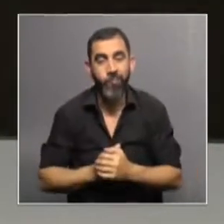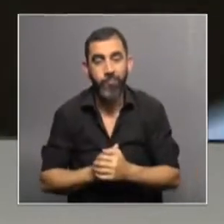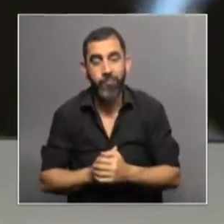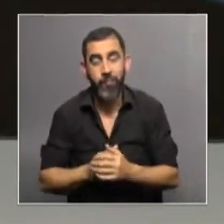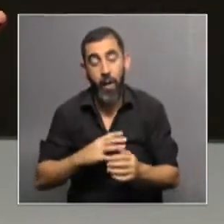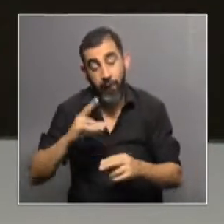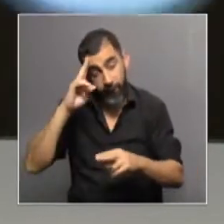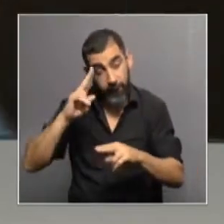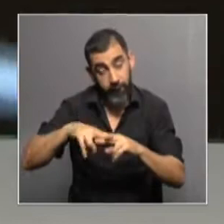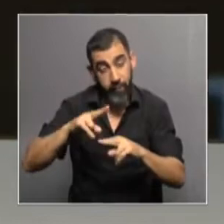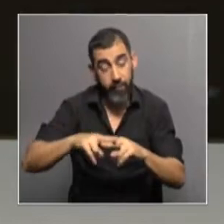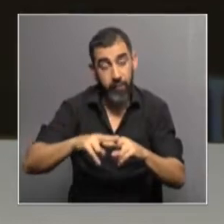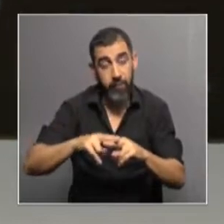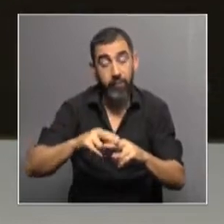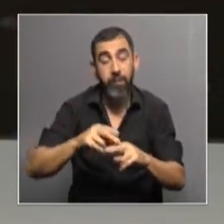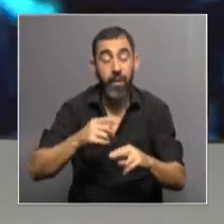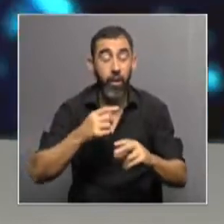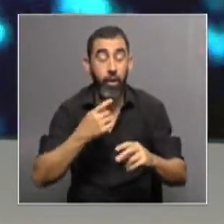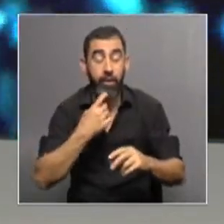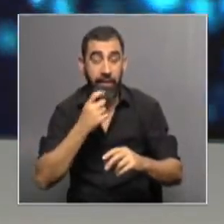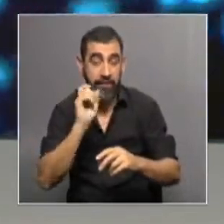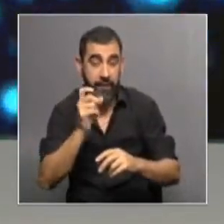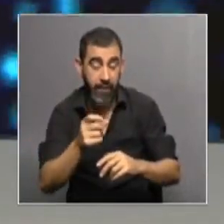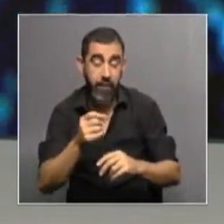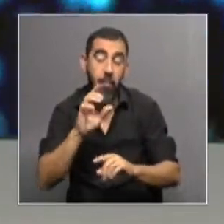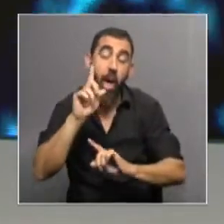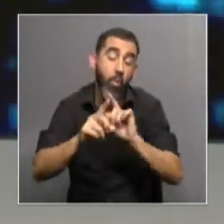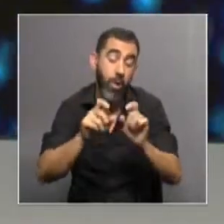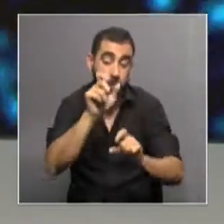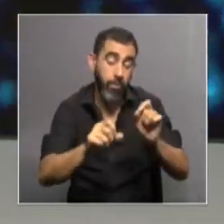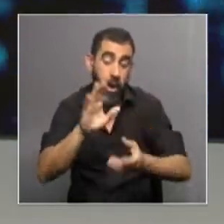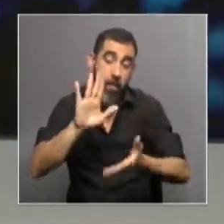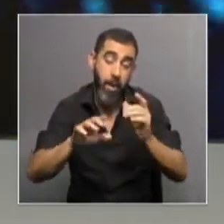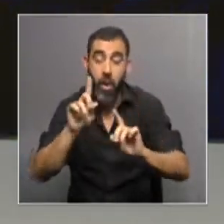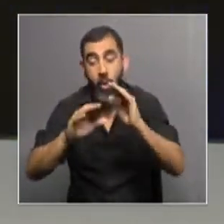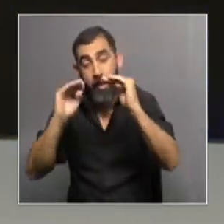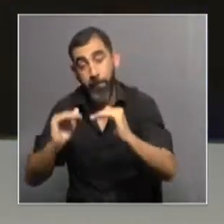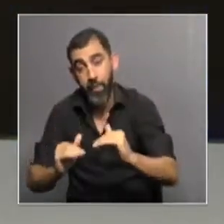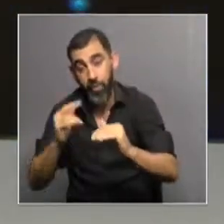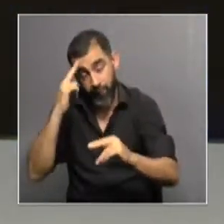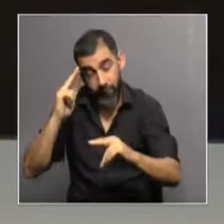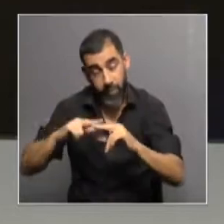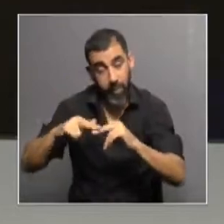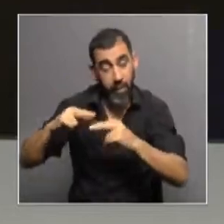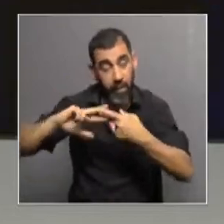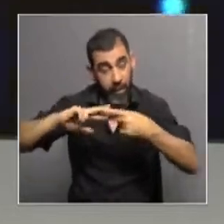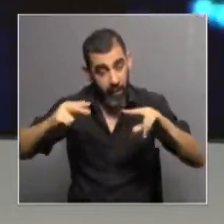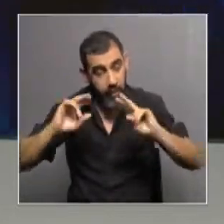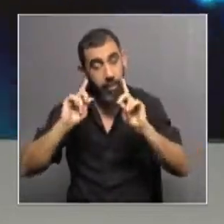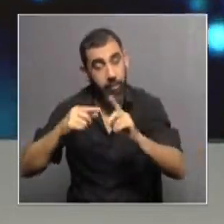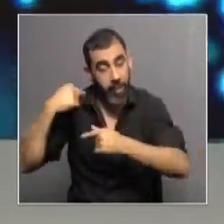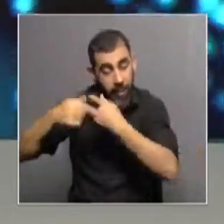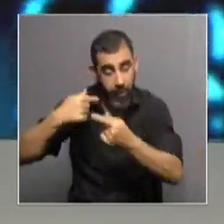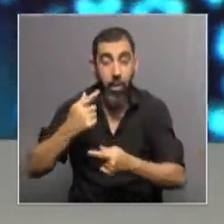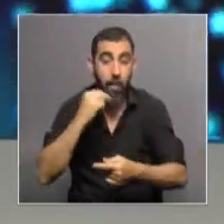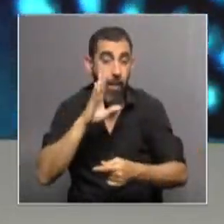patologías, por ejemplo, las hemoglobinopatías, son más frecuentes en determinadas poblaciones. Son enfermedades genéticas, son hereditarias, los padres